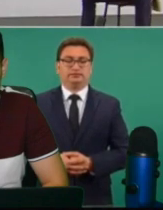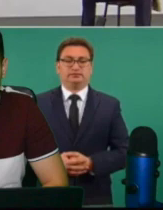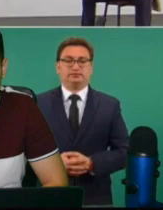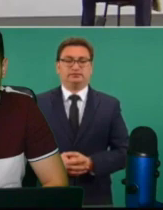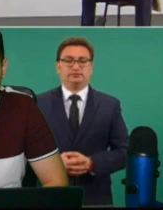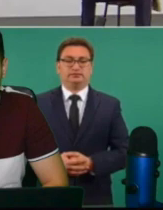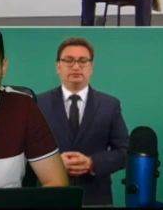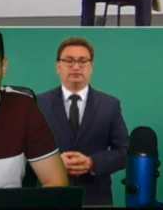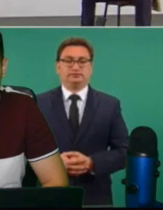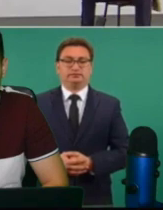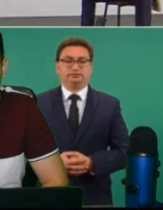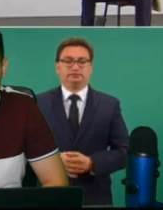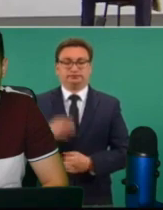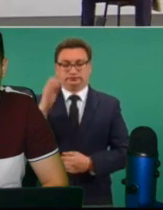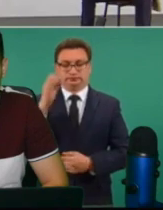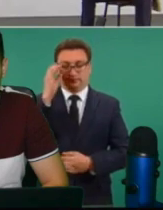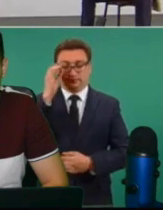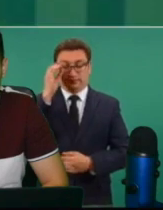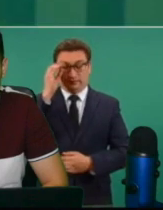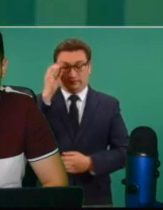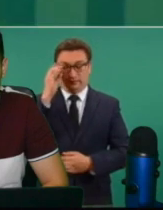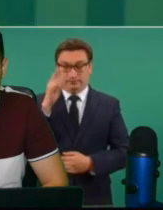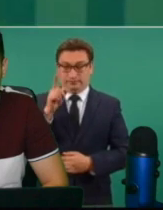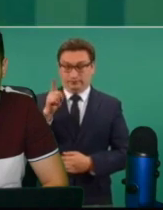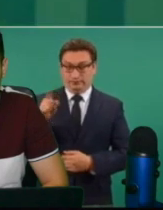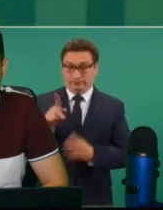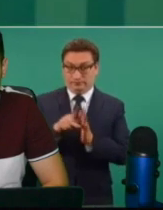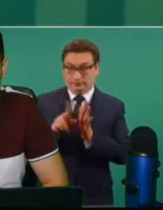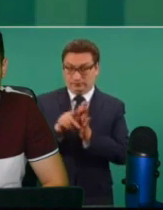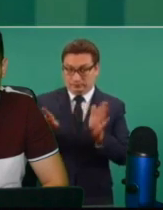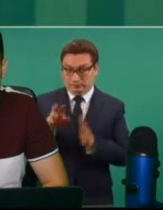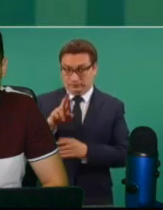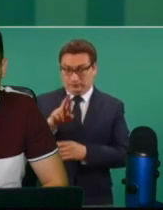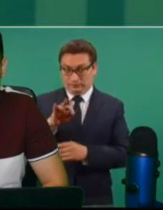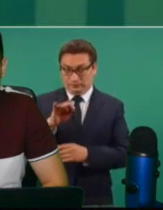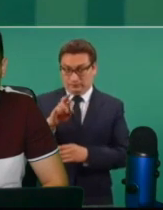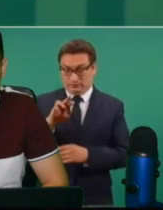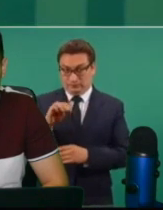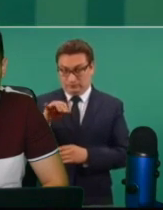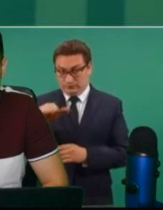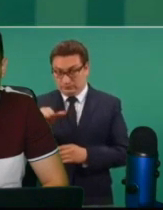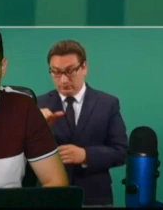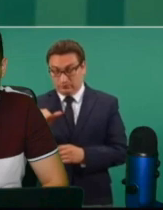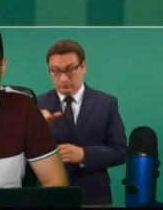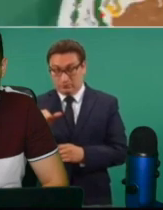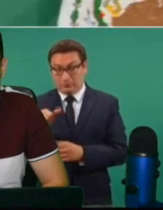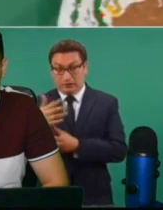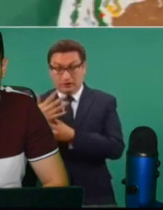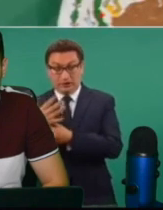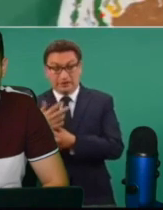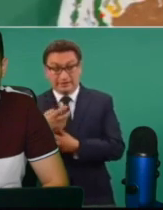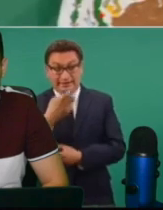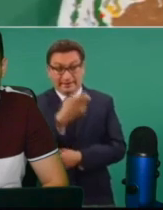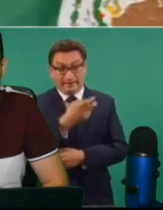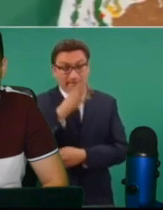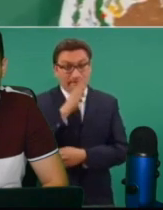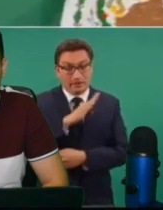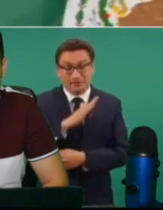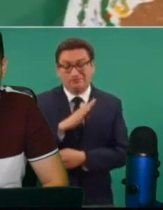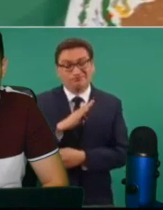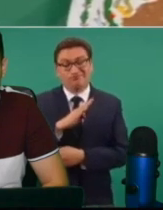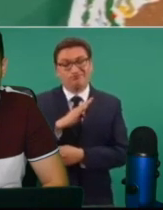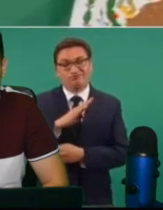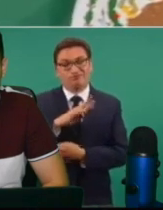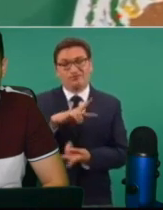En vez de que el Reforma esté diciendo de que está mal que hagan eso,